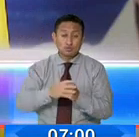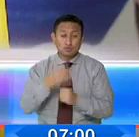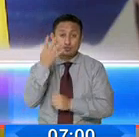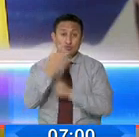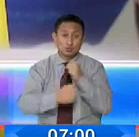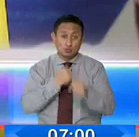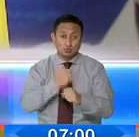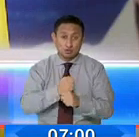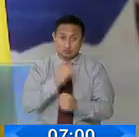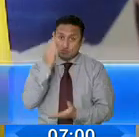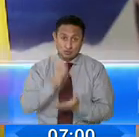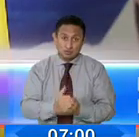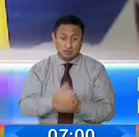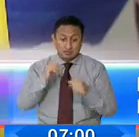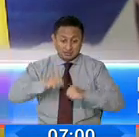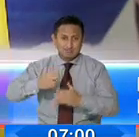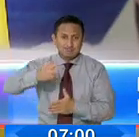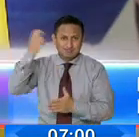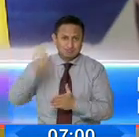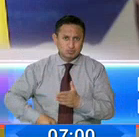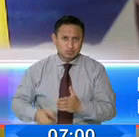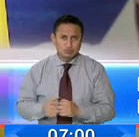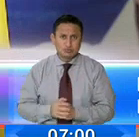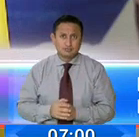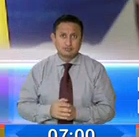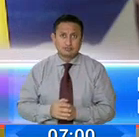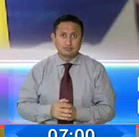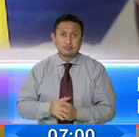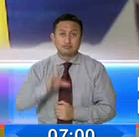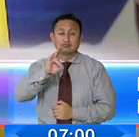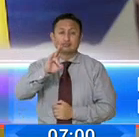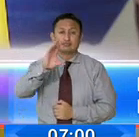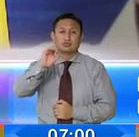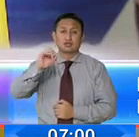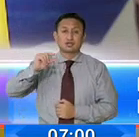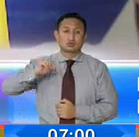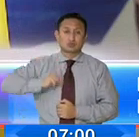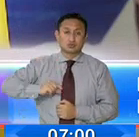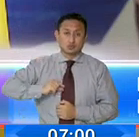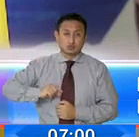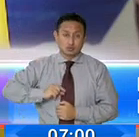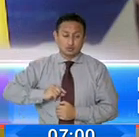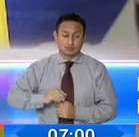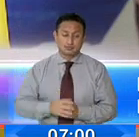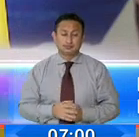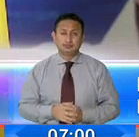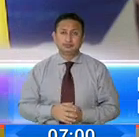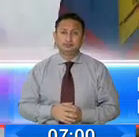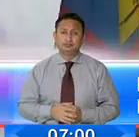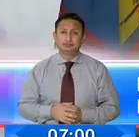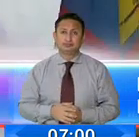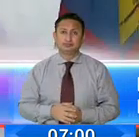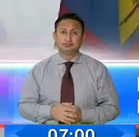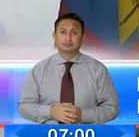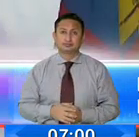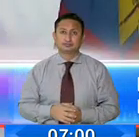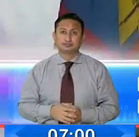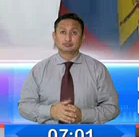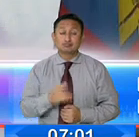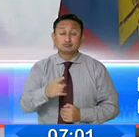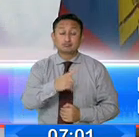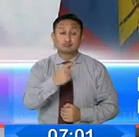4 años y que se los multe con 70 salarios básicos unificados.